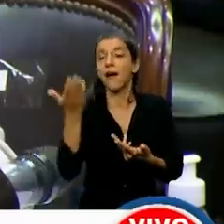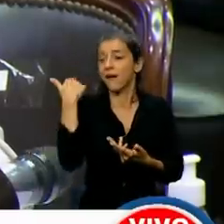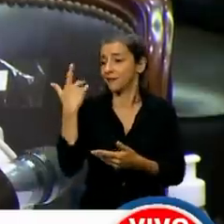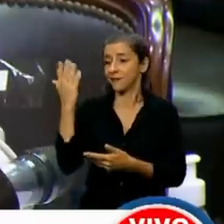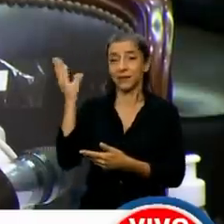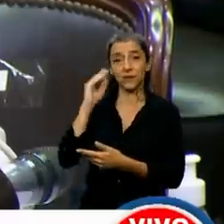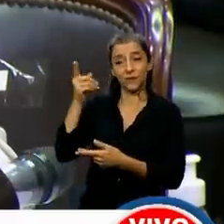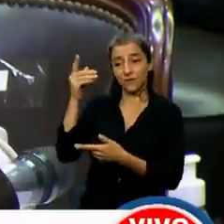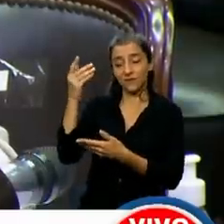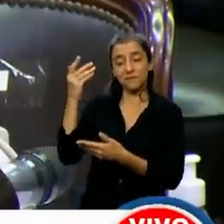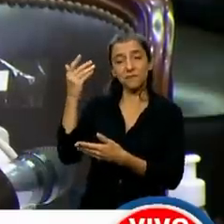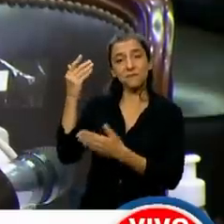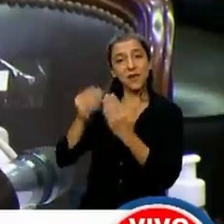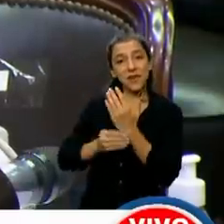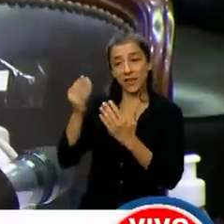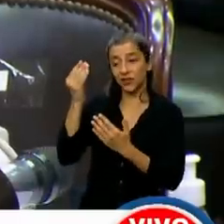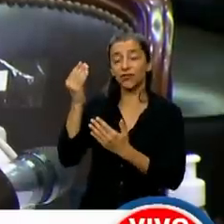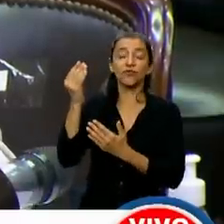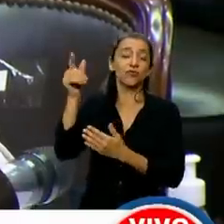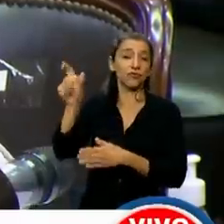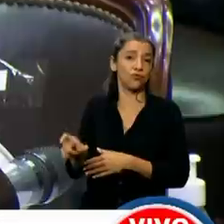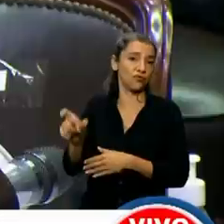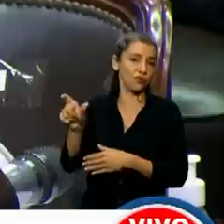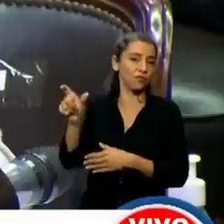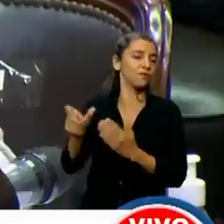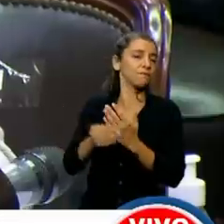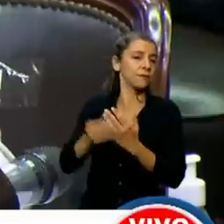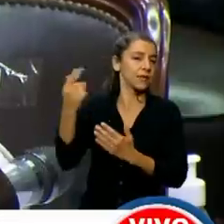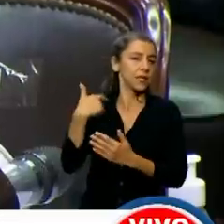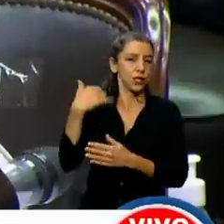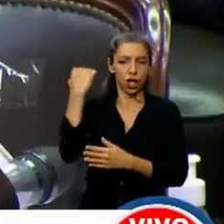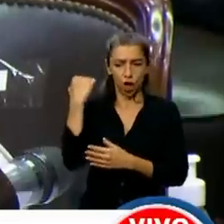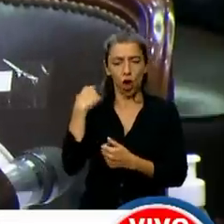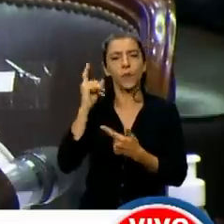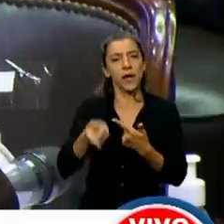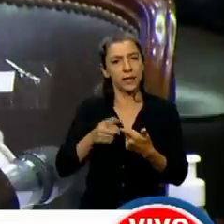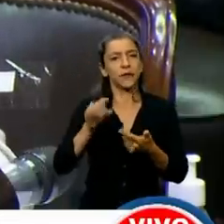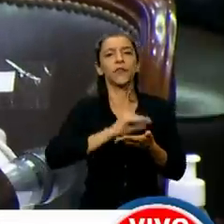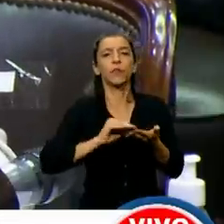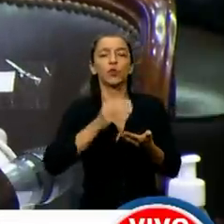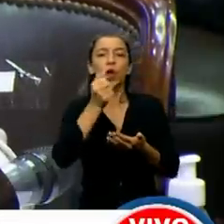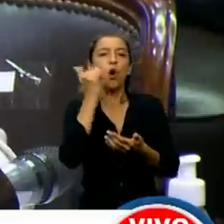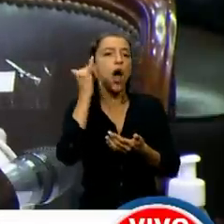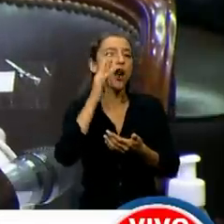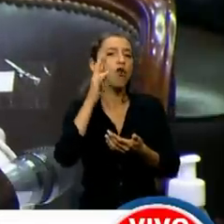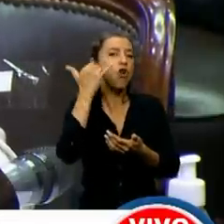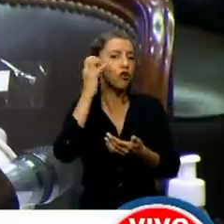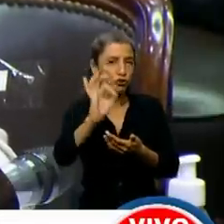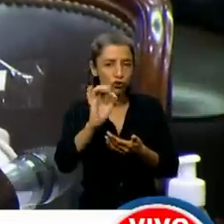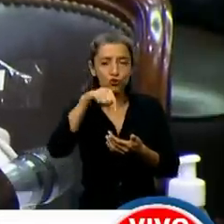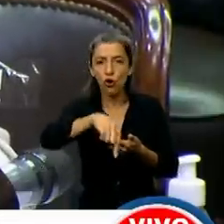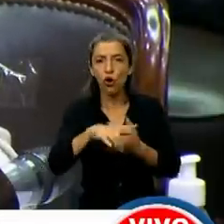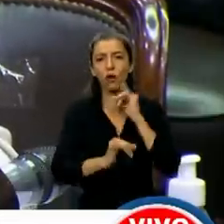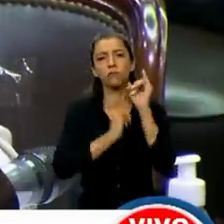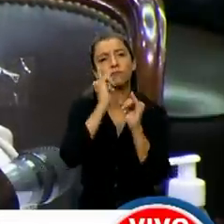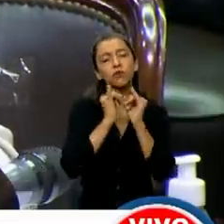ministro de economía al diputado arroyo también cuando hoy éste describía